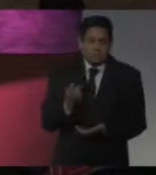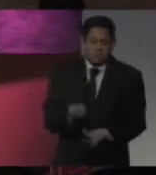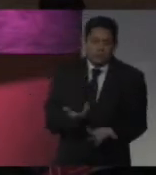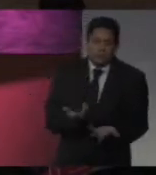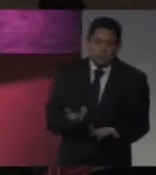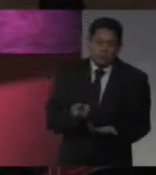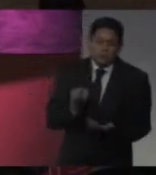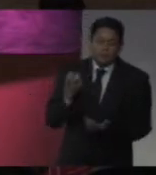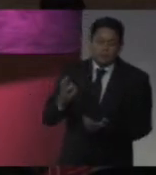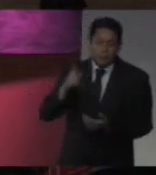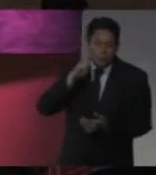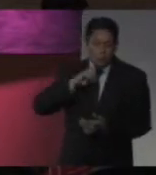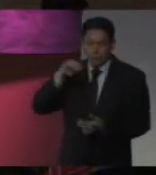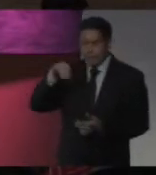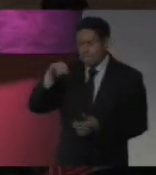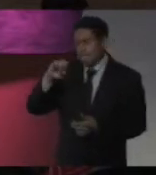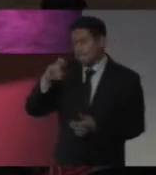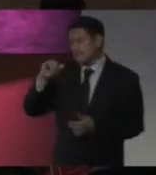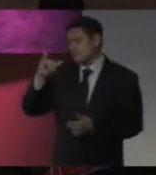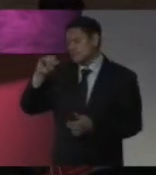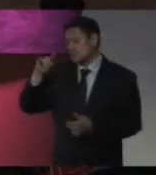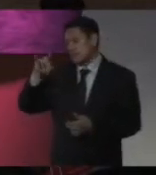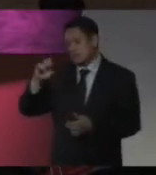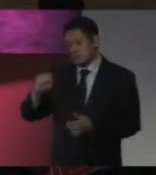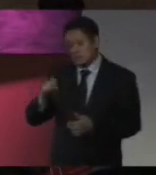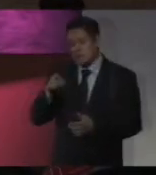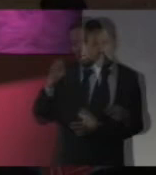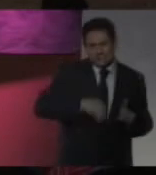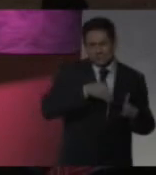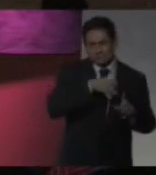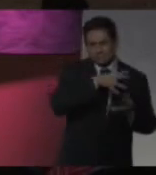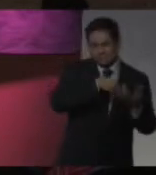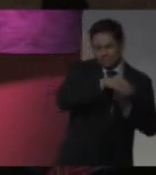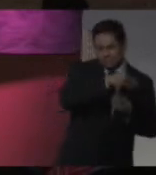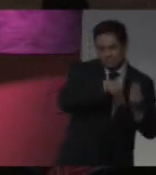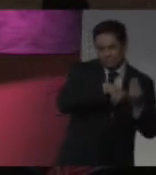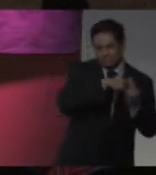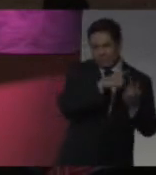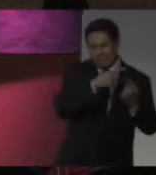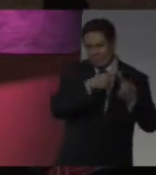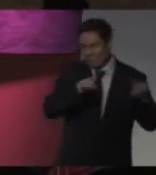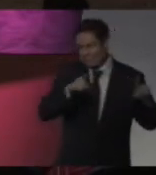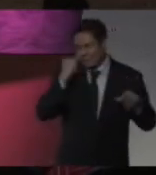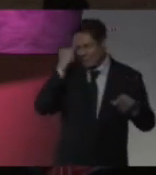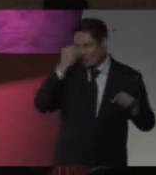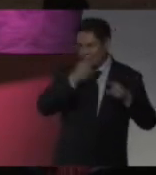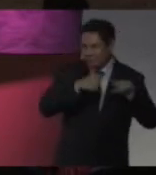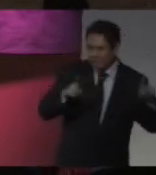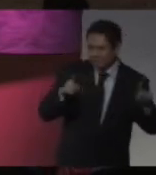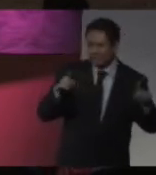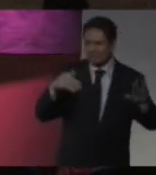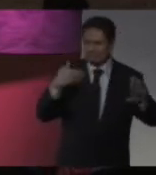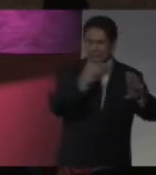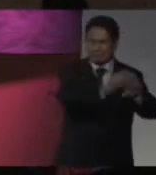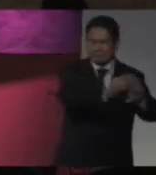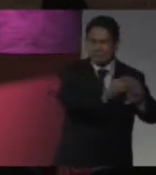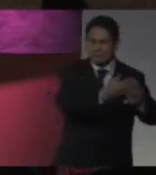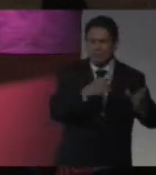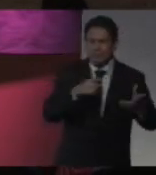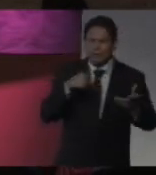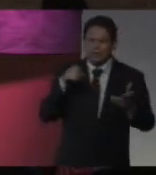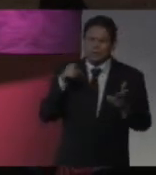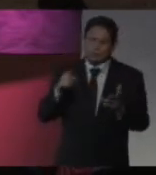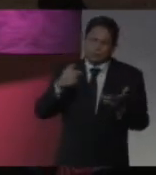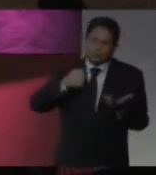dijo Mercedes, nada más revolucionario y anticapitalista. Y a mí no me parece tan distinto lo que está planteando el movimiento Ni Una Menos,